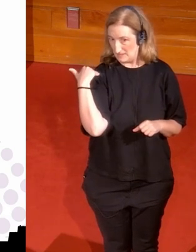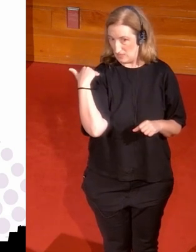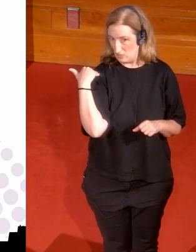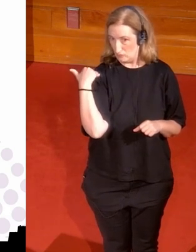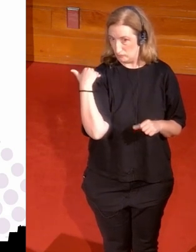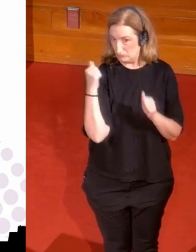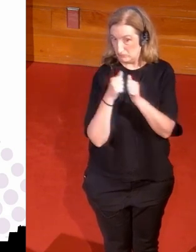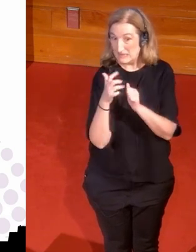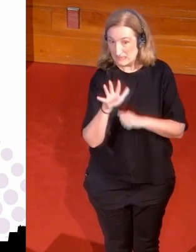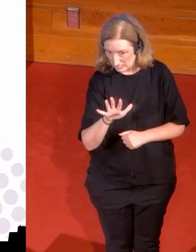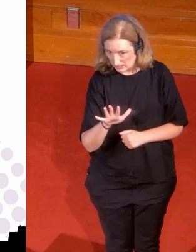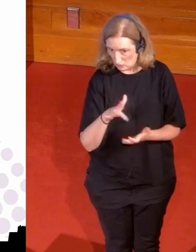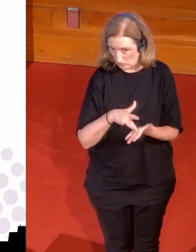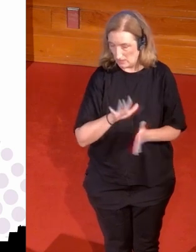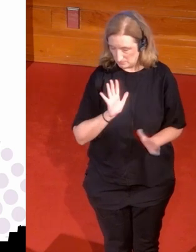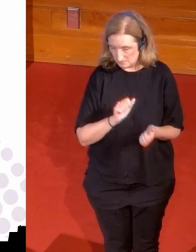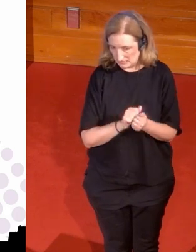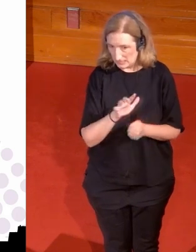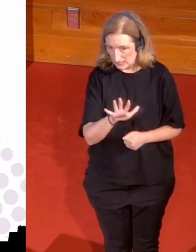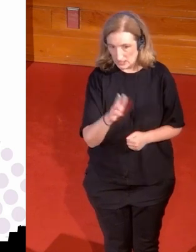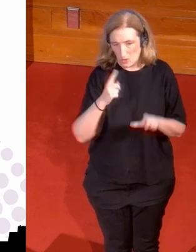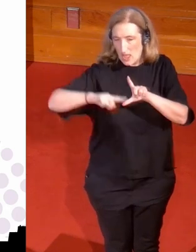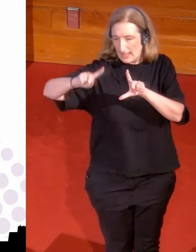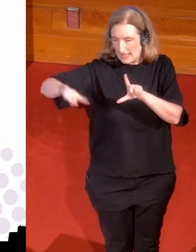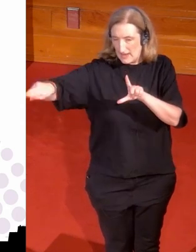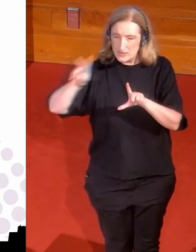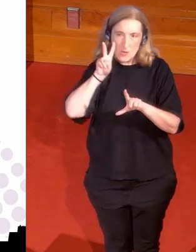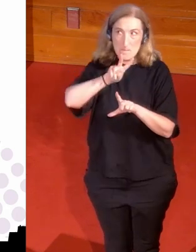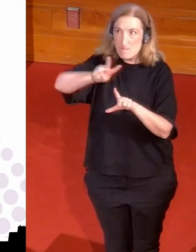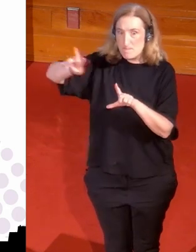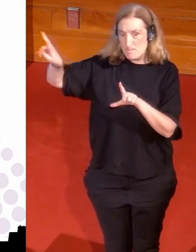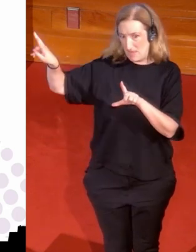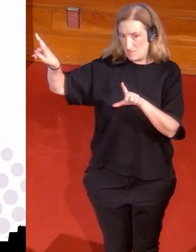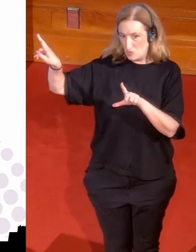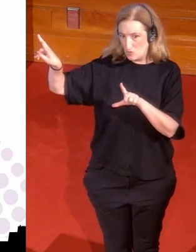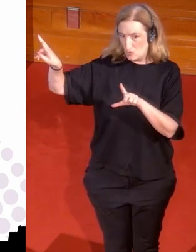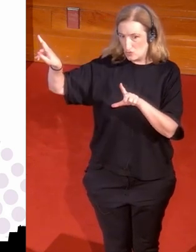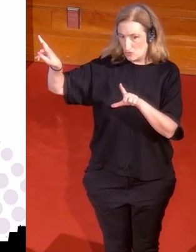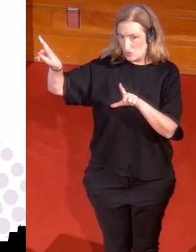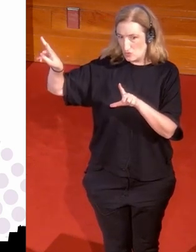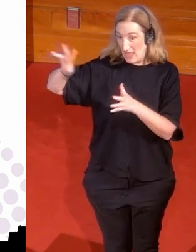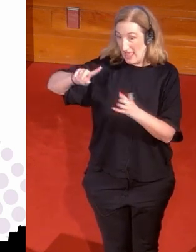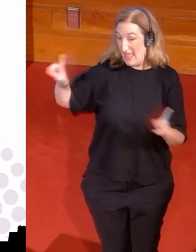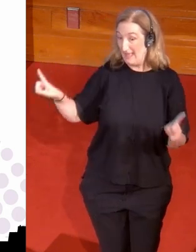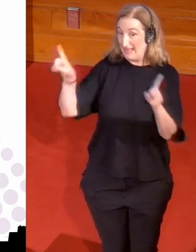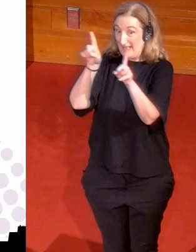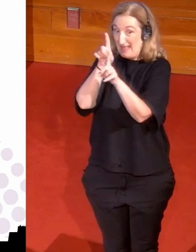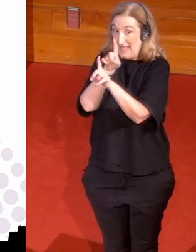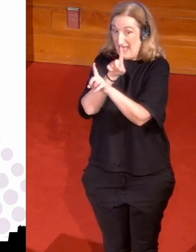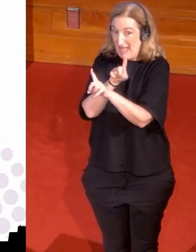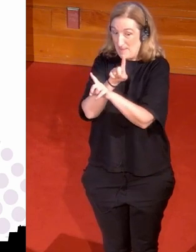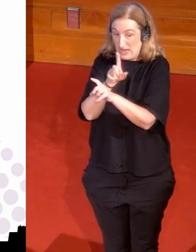domingo del día 25 en el que se ve ahí el efecto que ha tenido el cambiar eh